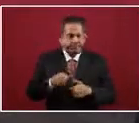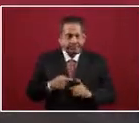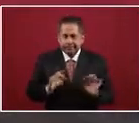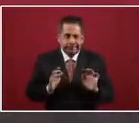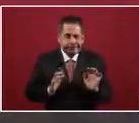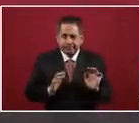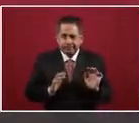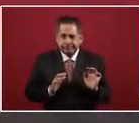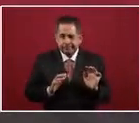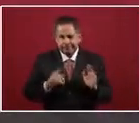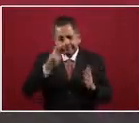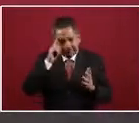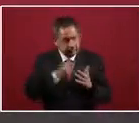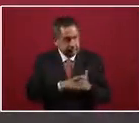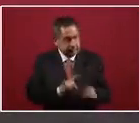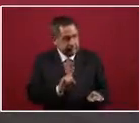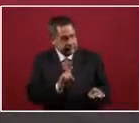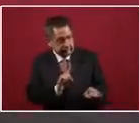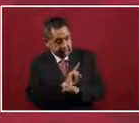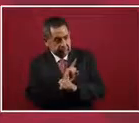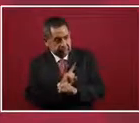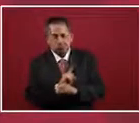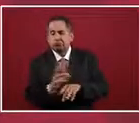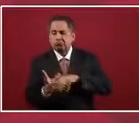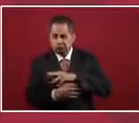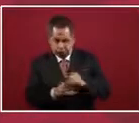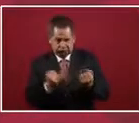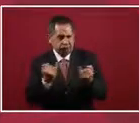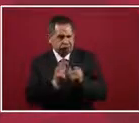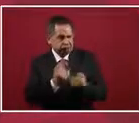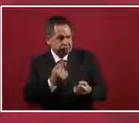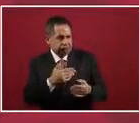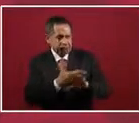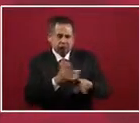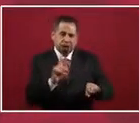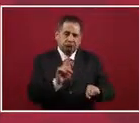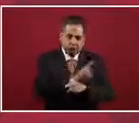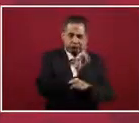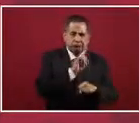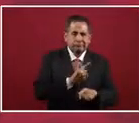No creo en el ojo por ojo, el diente por diente,